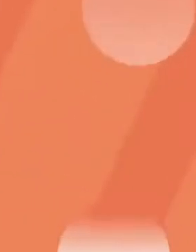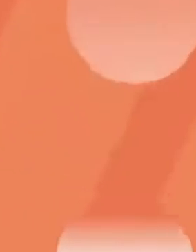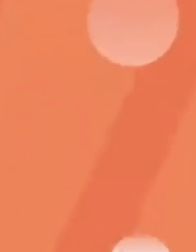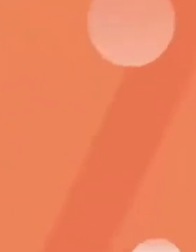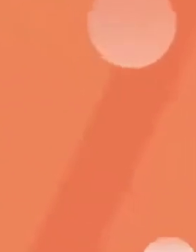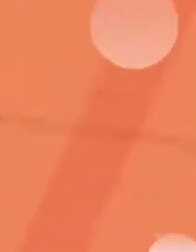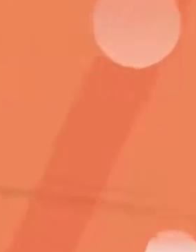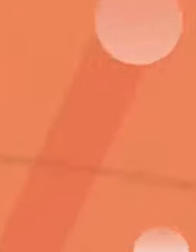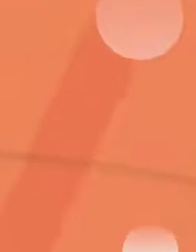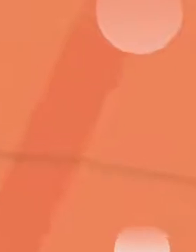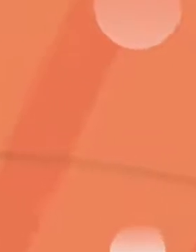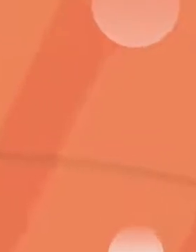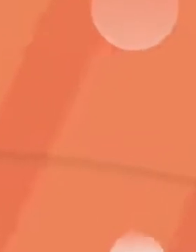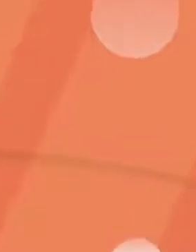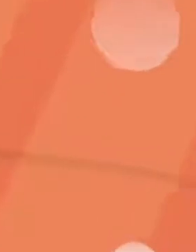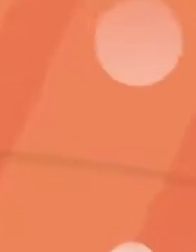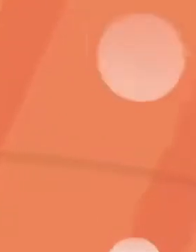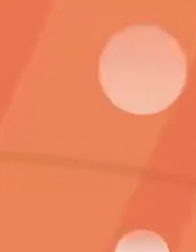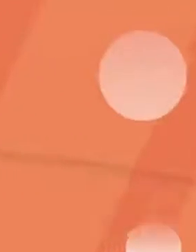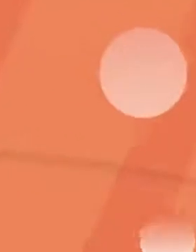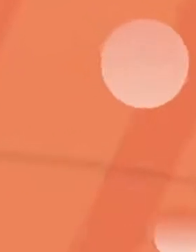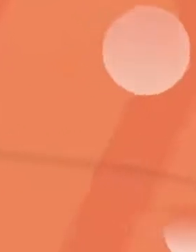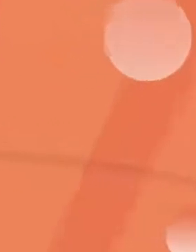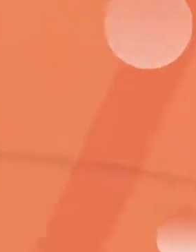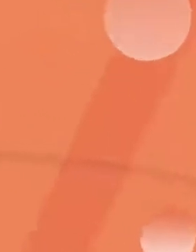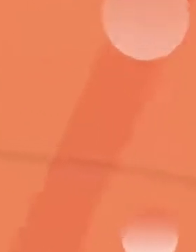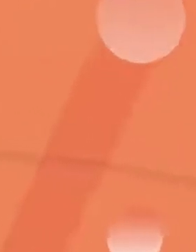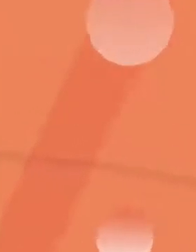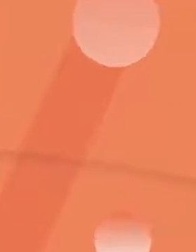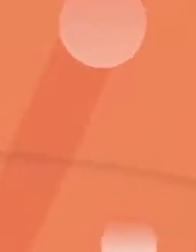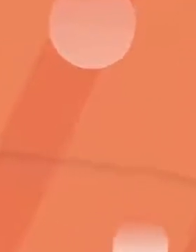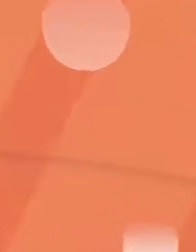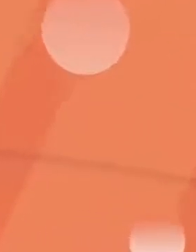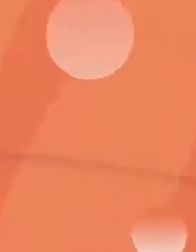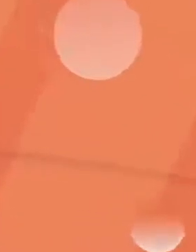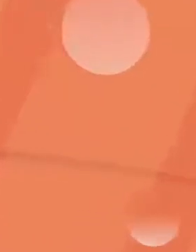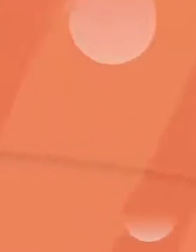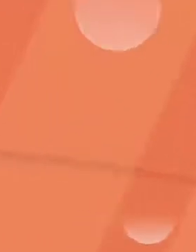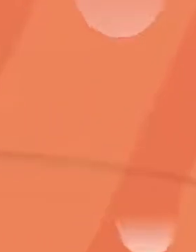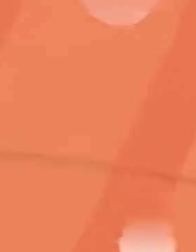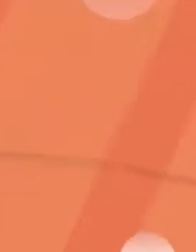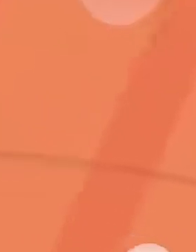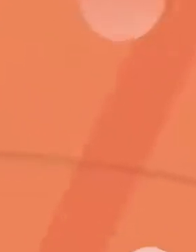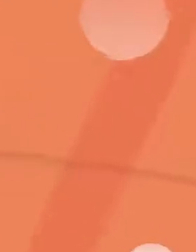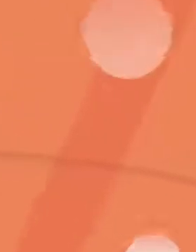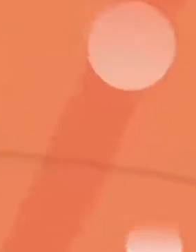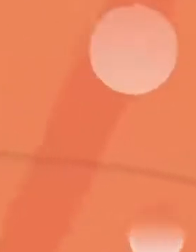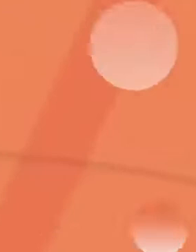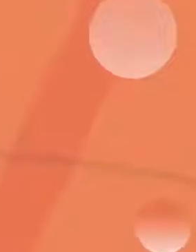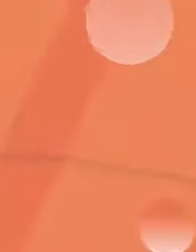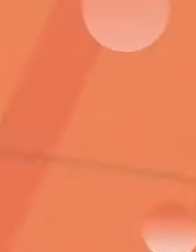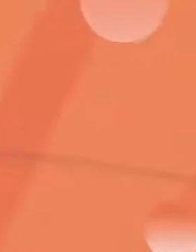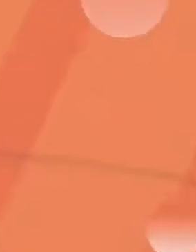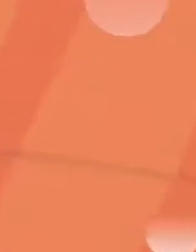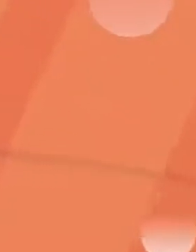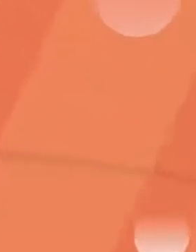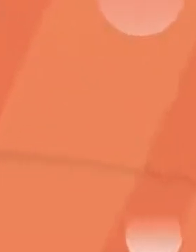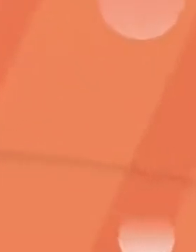¿Cuáles son los principales metales que se obtienen a nivel nacional mediante reacciones redox?